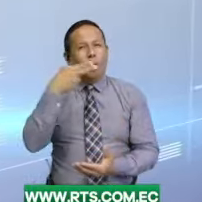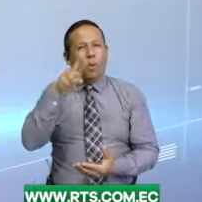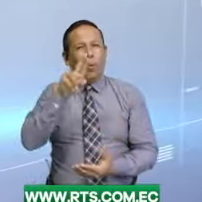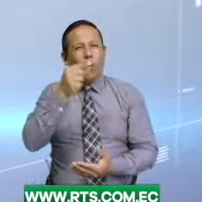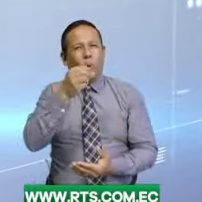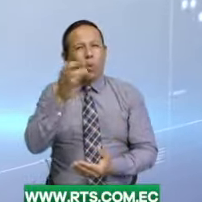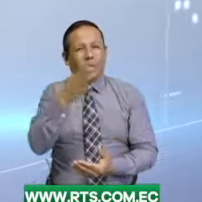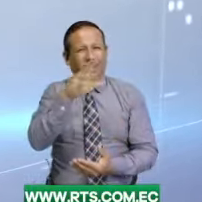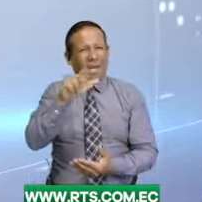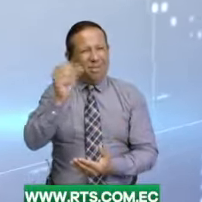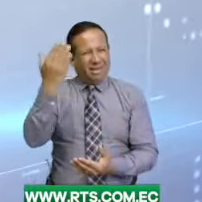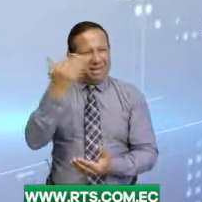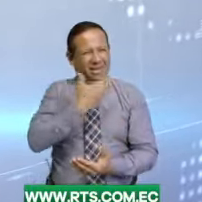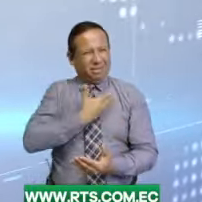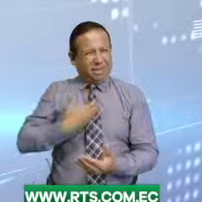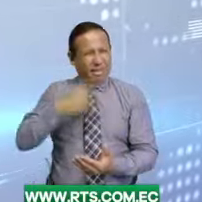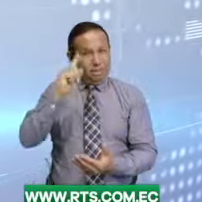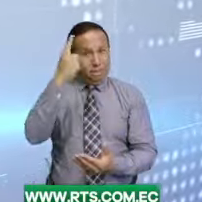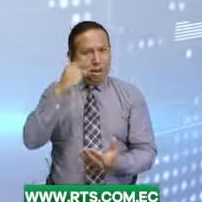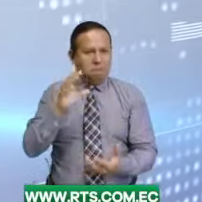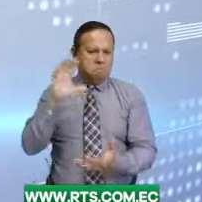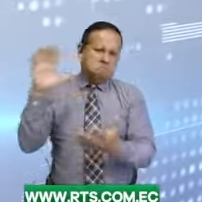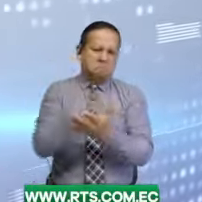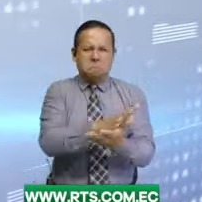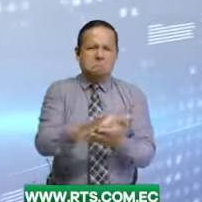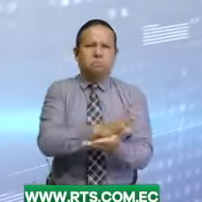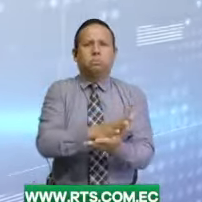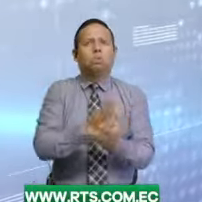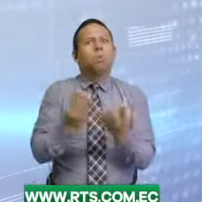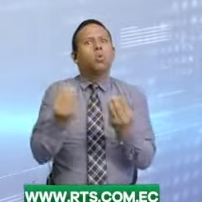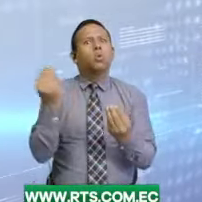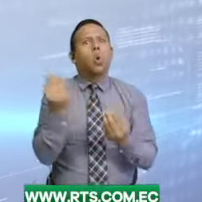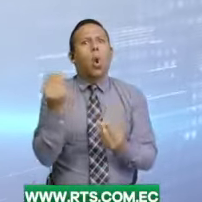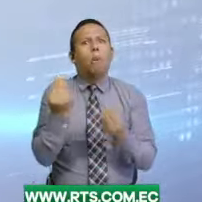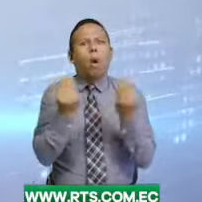mayoría de los reclamantes son jóvenes, informó Maite Morán.